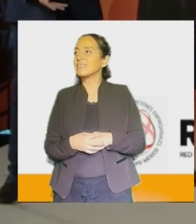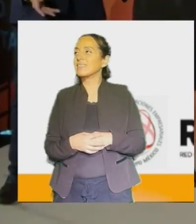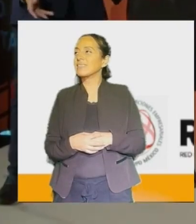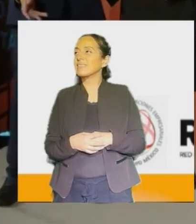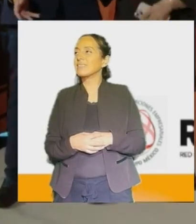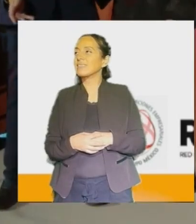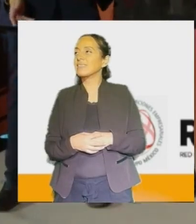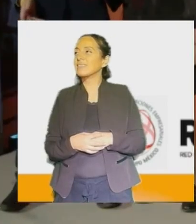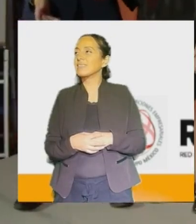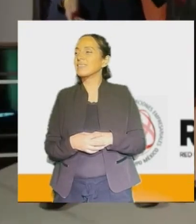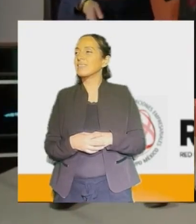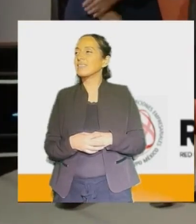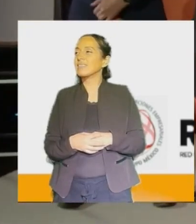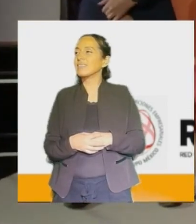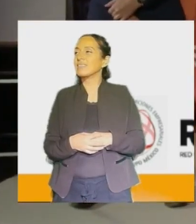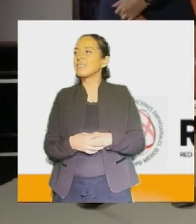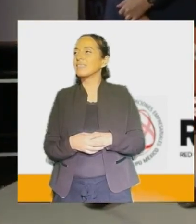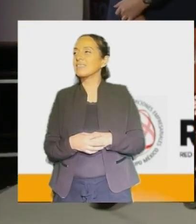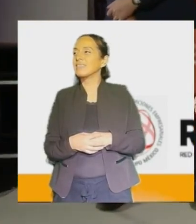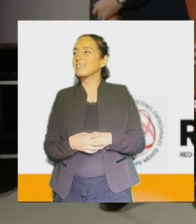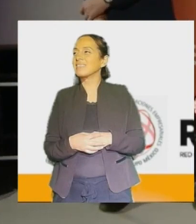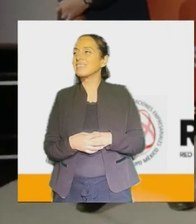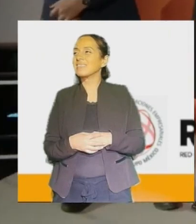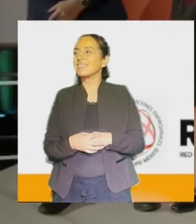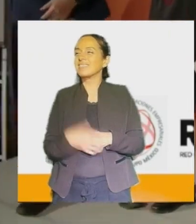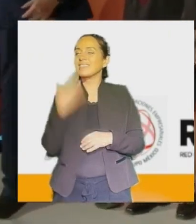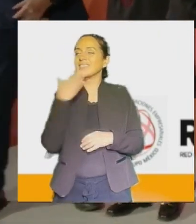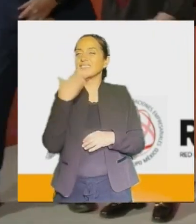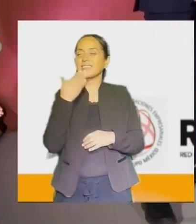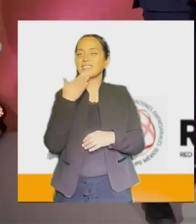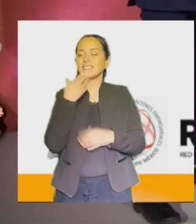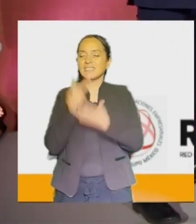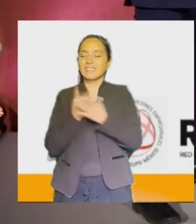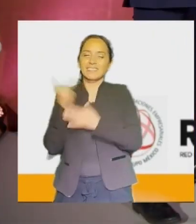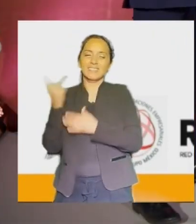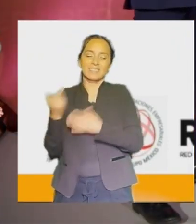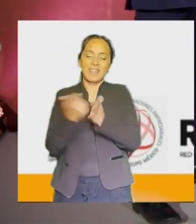rifar en el equipo, pero muy bien. ¡Bravo! ¡Un aplauso grande!